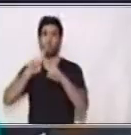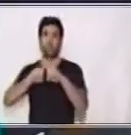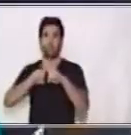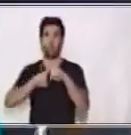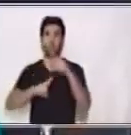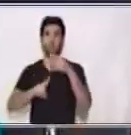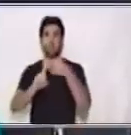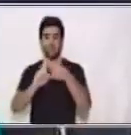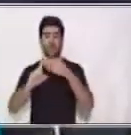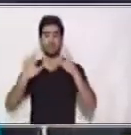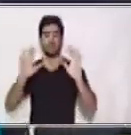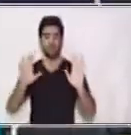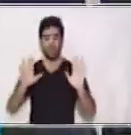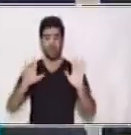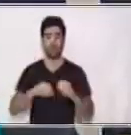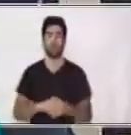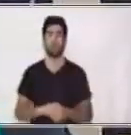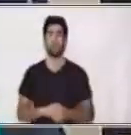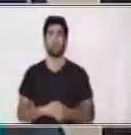más 10.